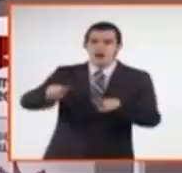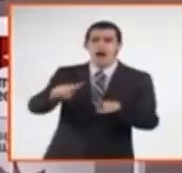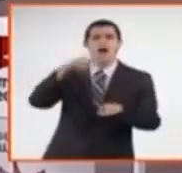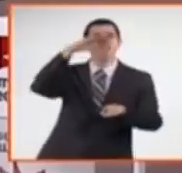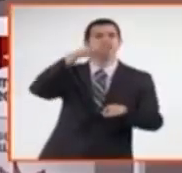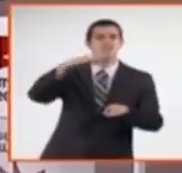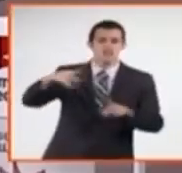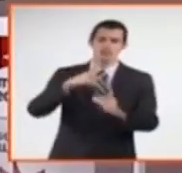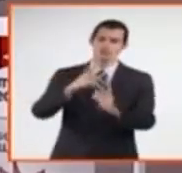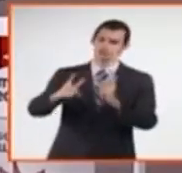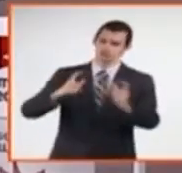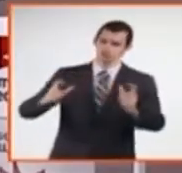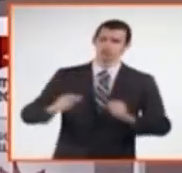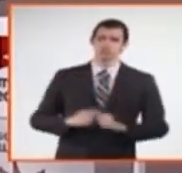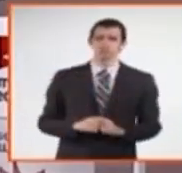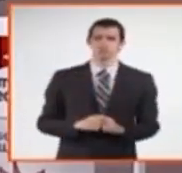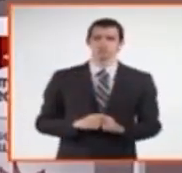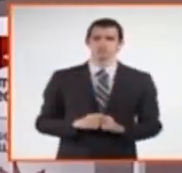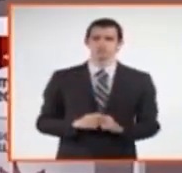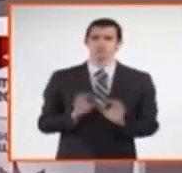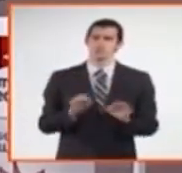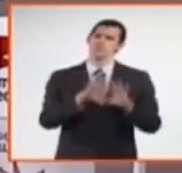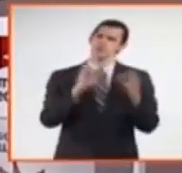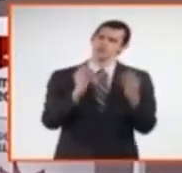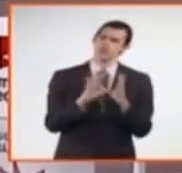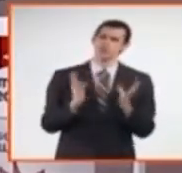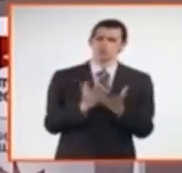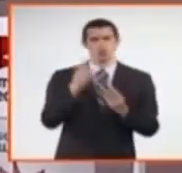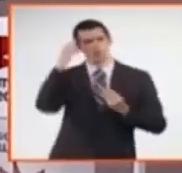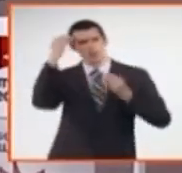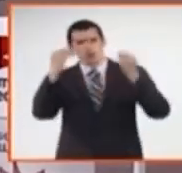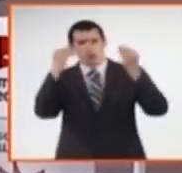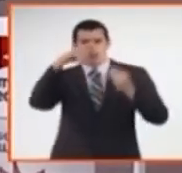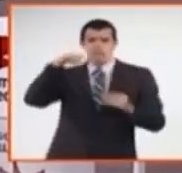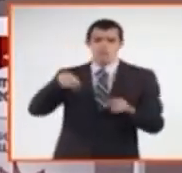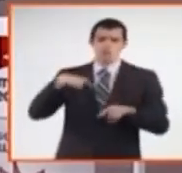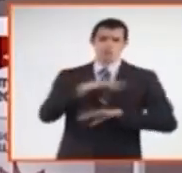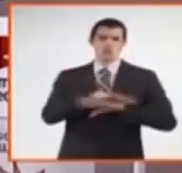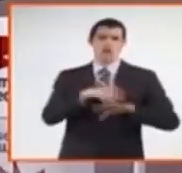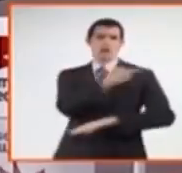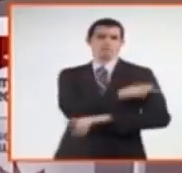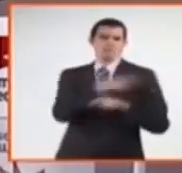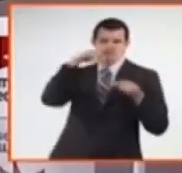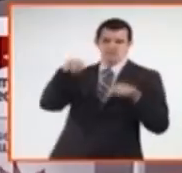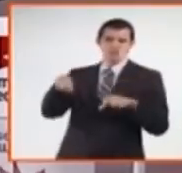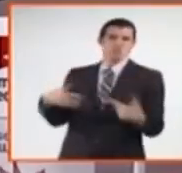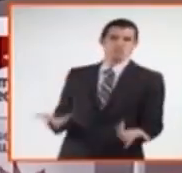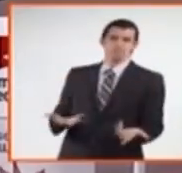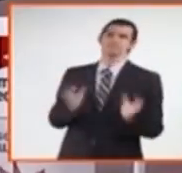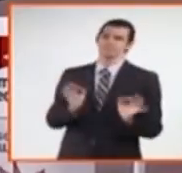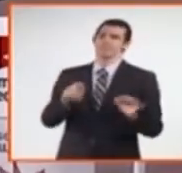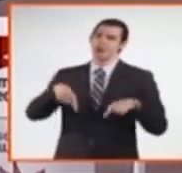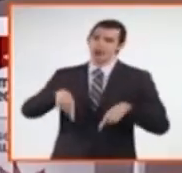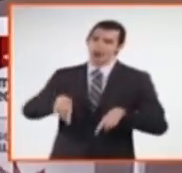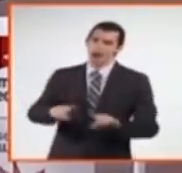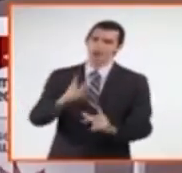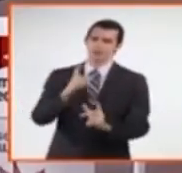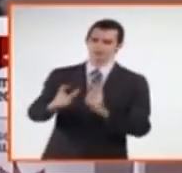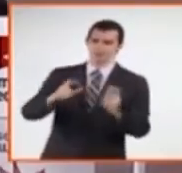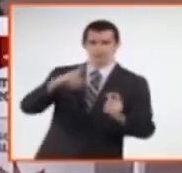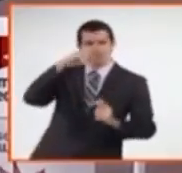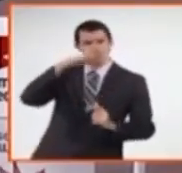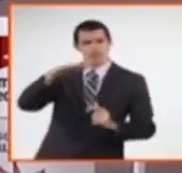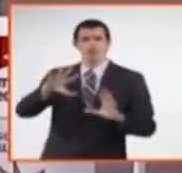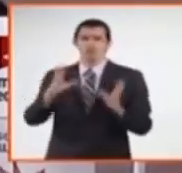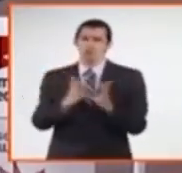mucho la familia cubana y además adelantó en el resto de los ensayos que desarrolla la el